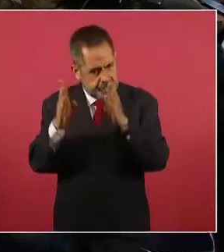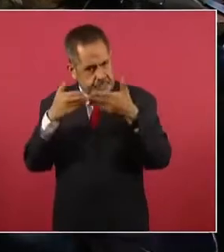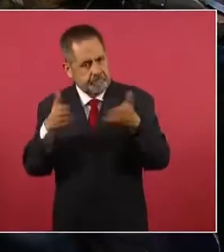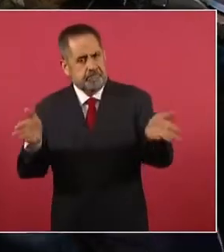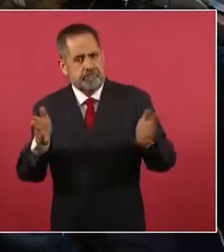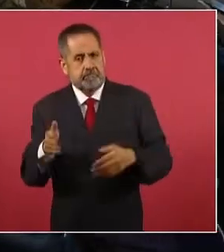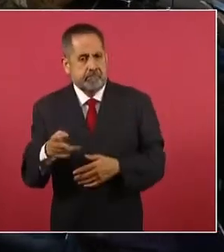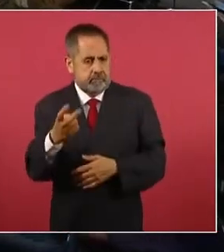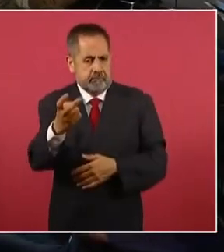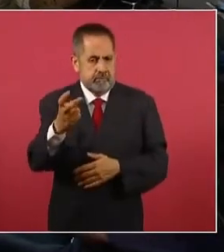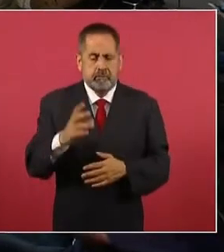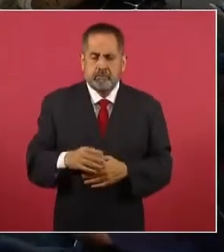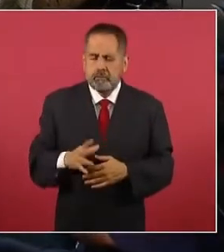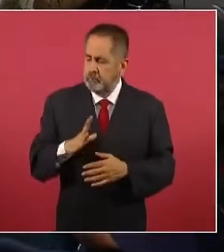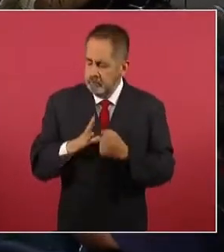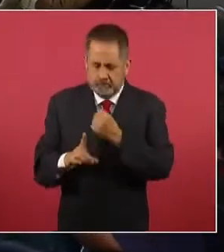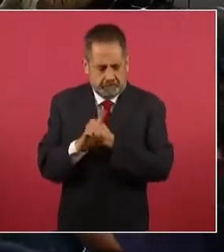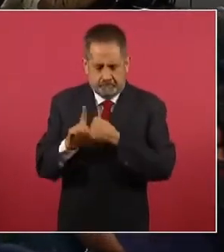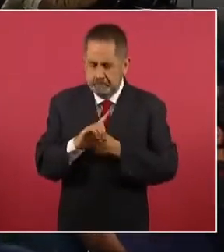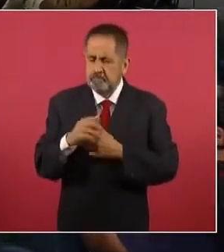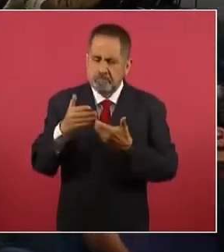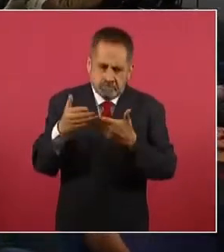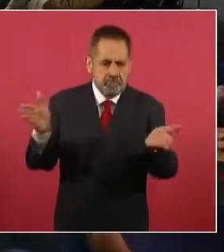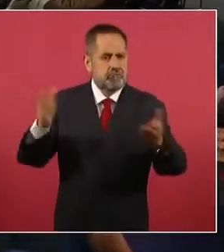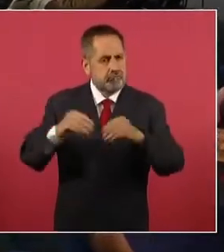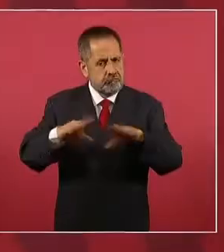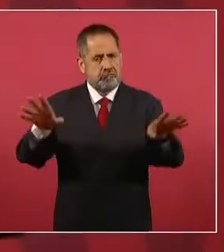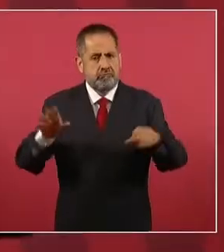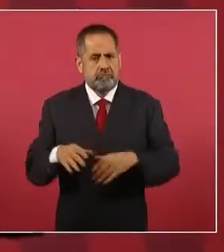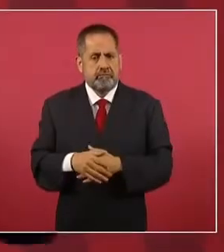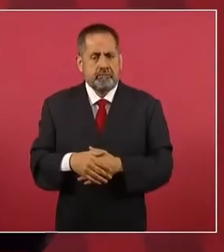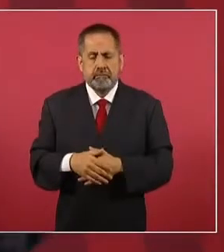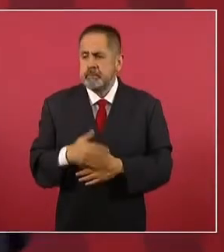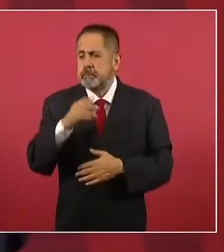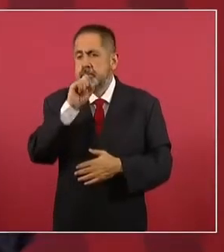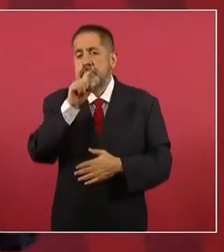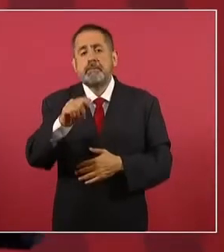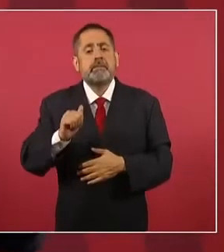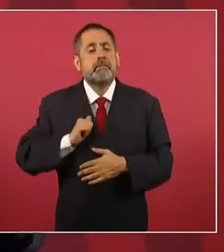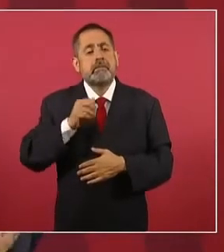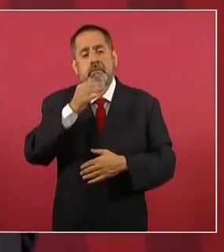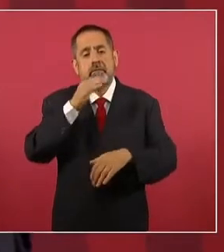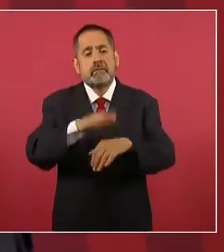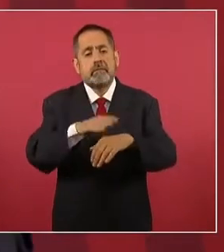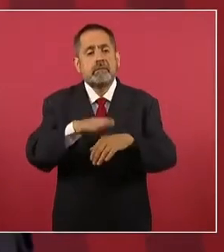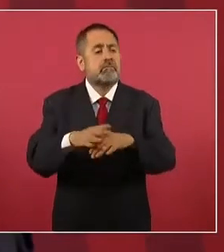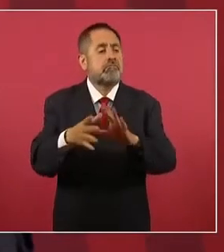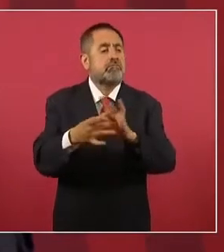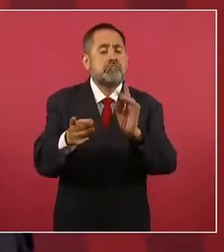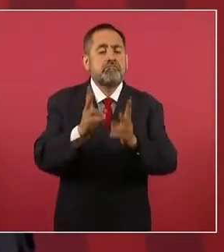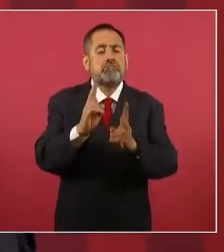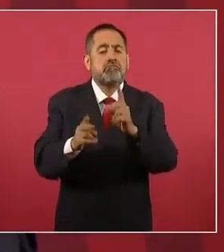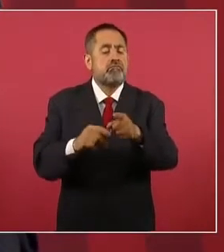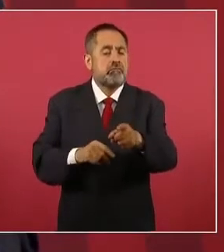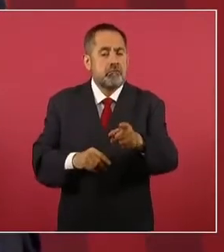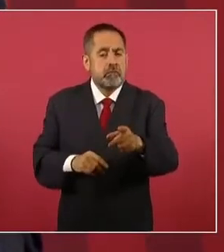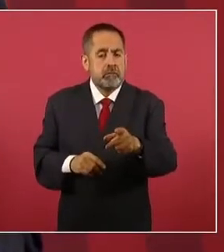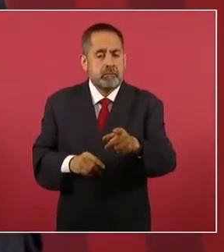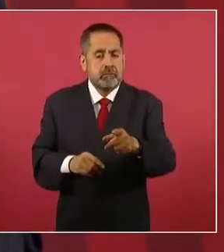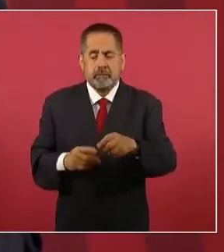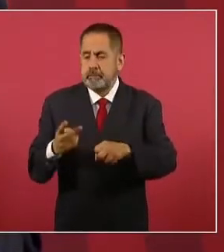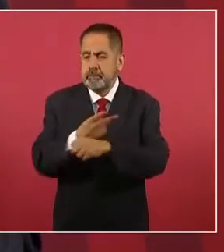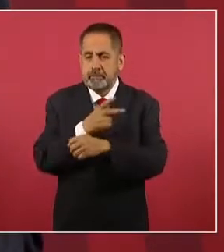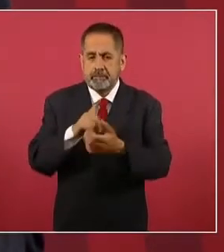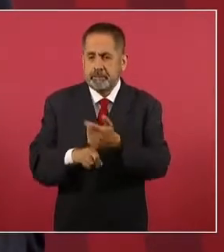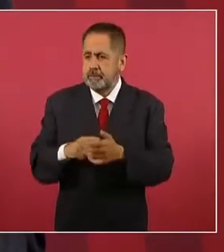no hay ningún problema. Aquí también aprovecho para comentarles lo de